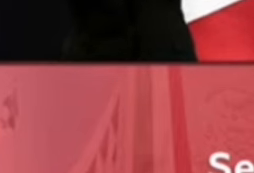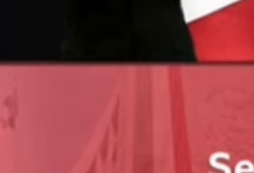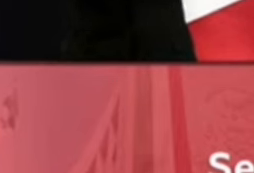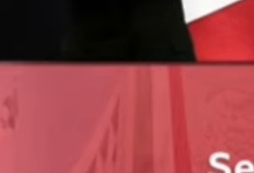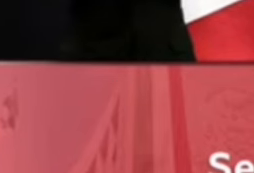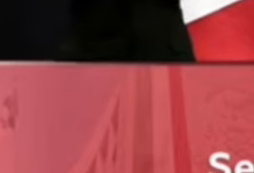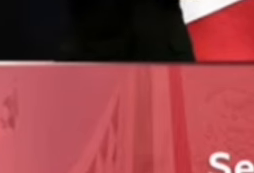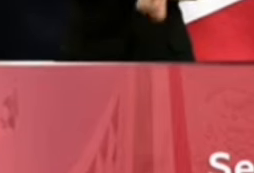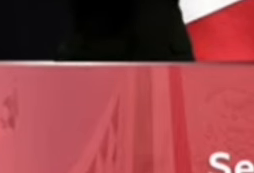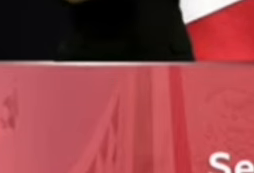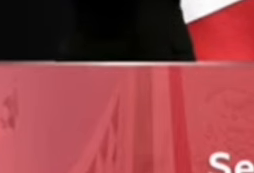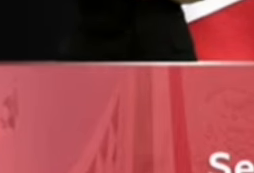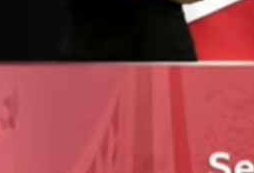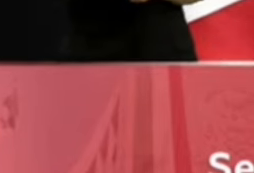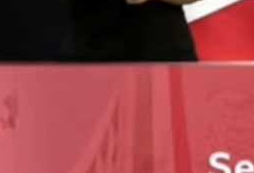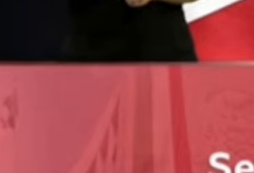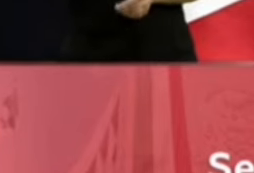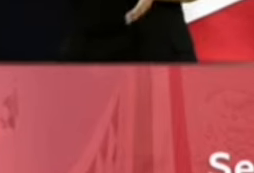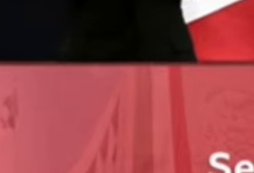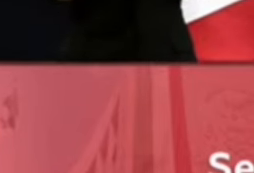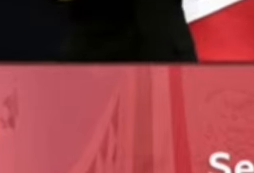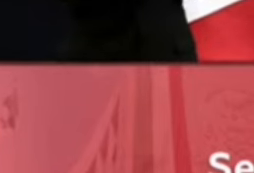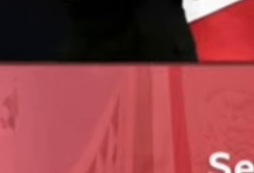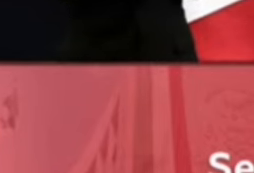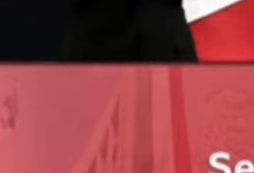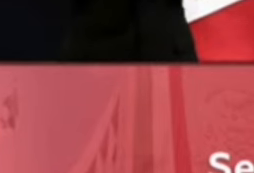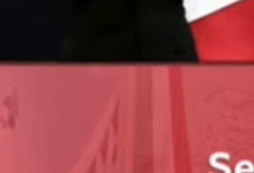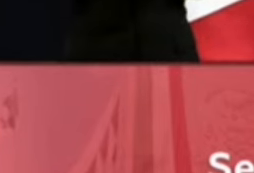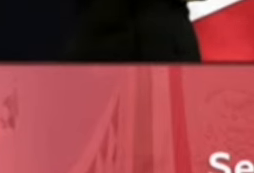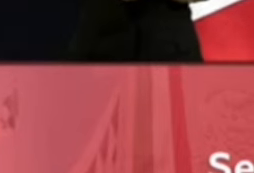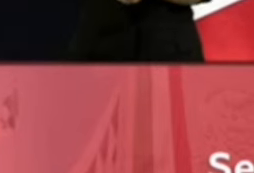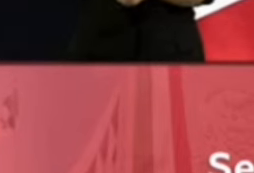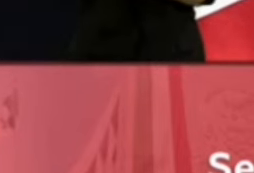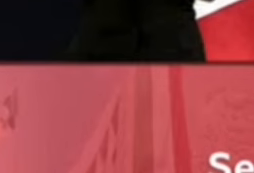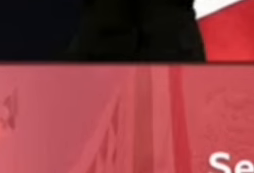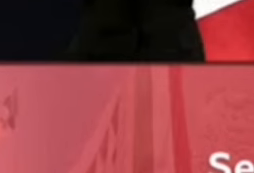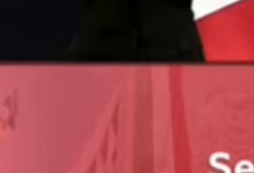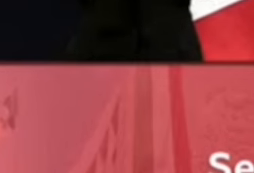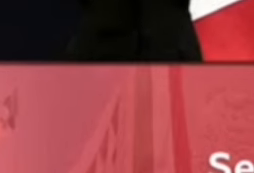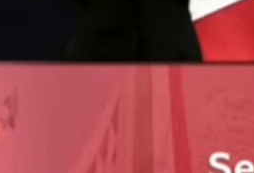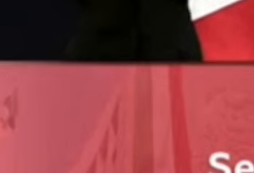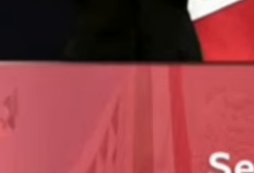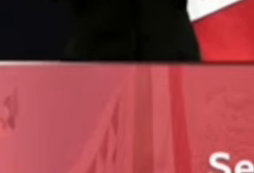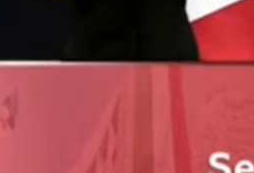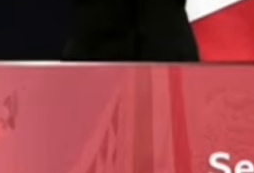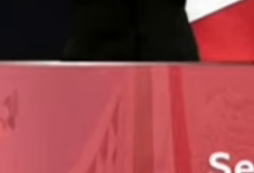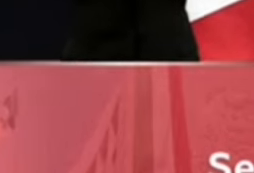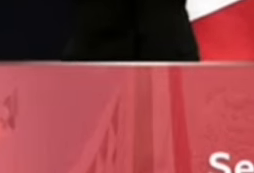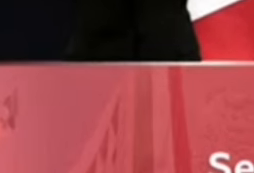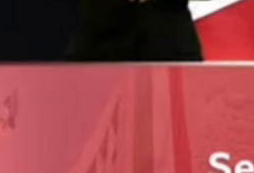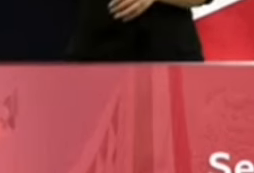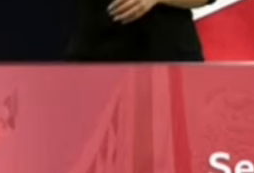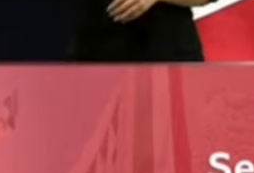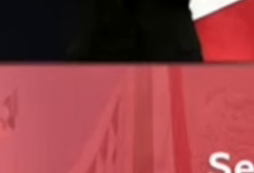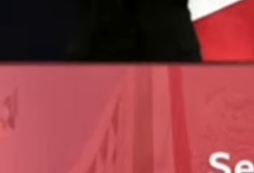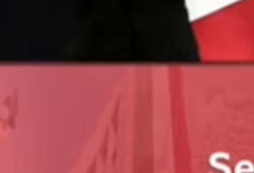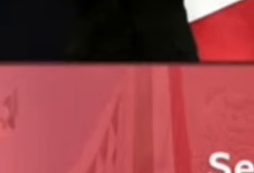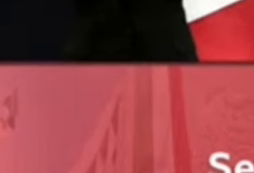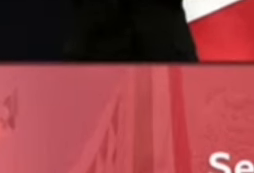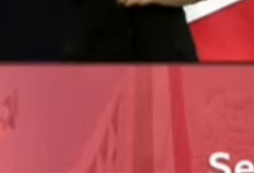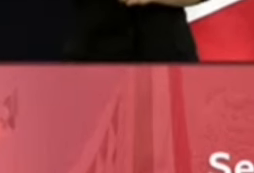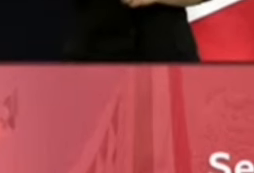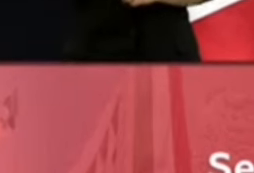frente al retiro de ese documento y la presentación de este sin la parte más controvertida para la oposición, para que no se